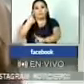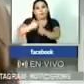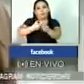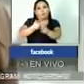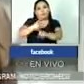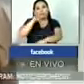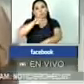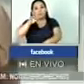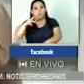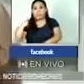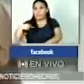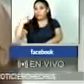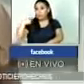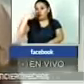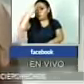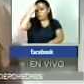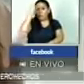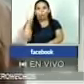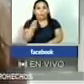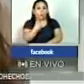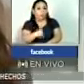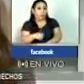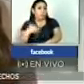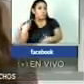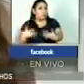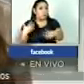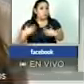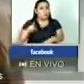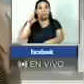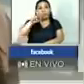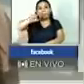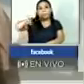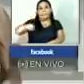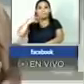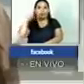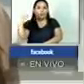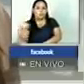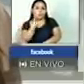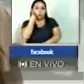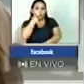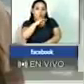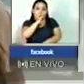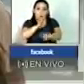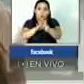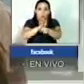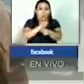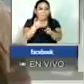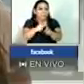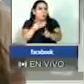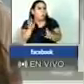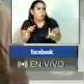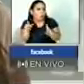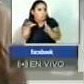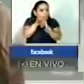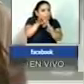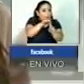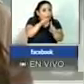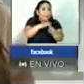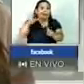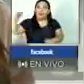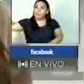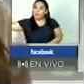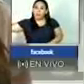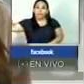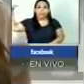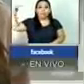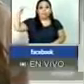43 y ayer domingo se reportaron más de 20 casos de COVID-19 pero la mayoría de los infectados eran guatemaltecos deportados